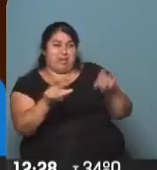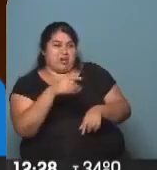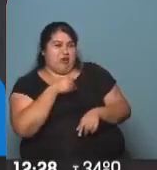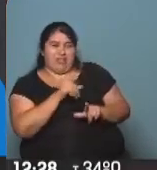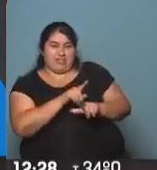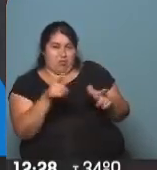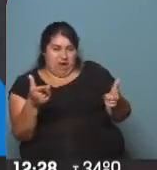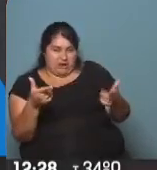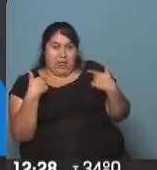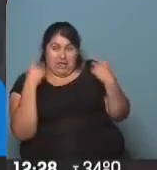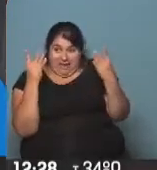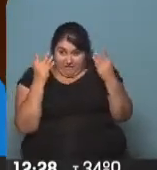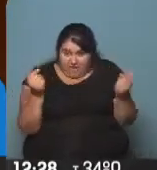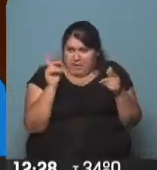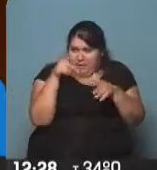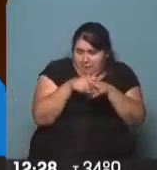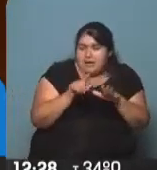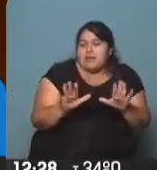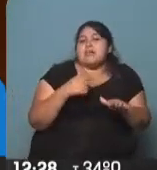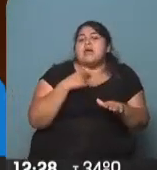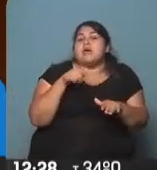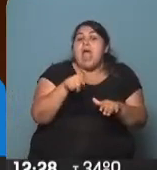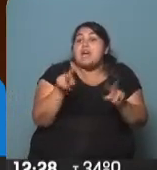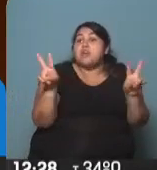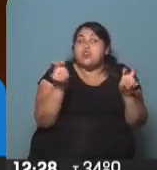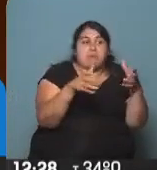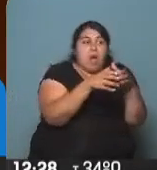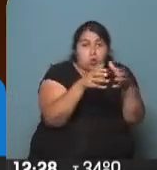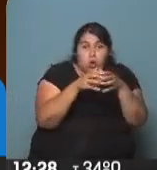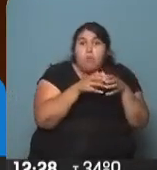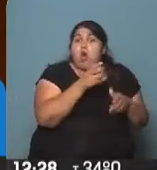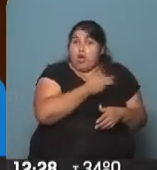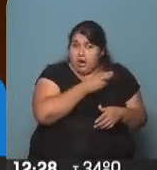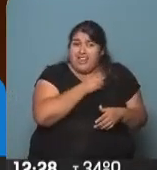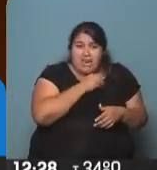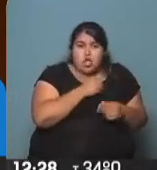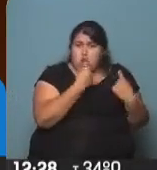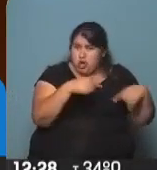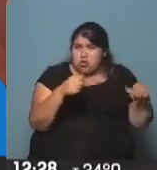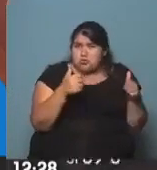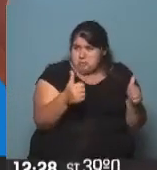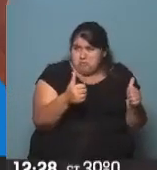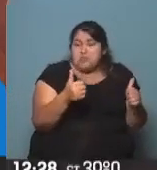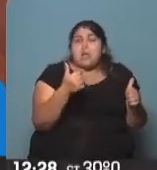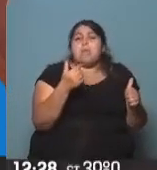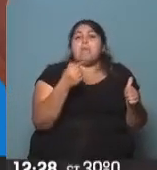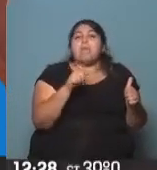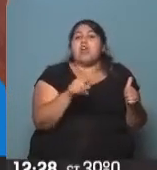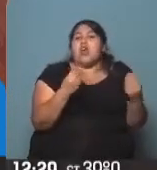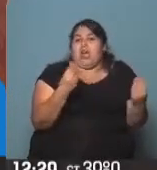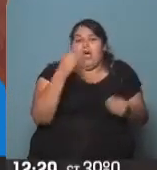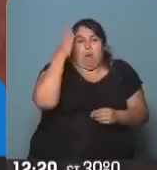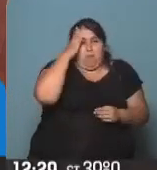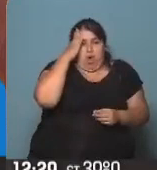empatía. Y déjame te termino. Sí, por porque favor. son tan importantes los grupos religiosos, todos los que vos decís, Claro que sí. que llegan hacia la moral de una